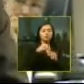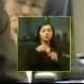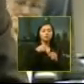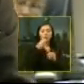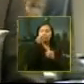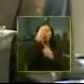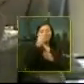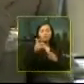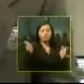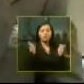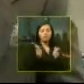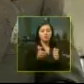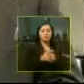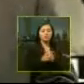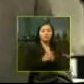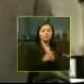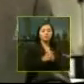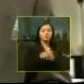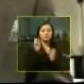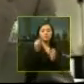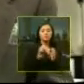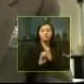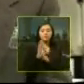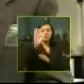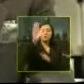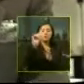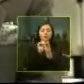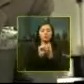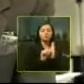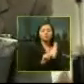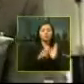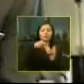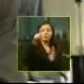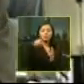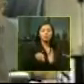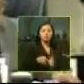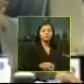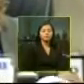minoría. Si me pone en la pantalla, artículo primero.